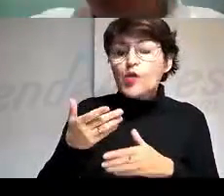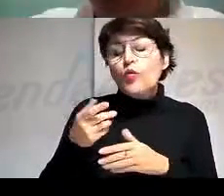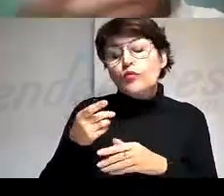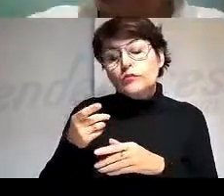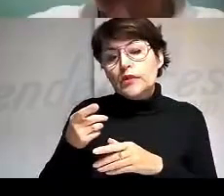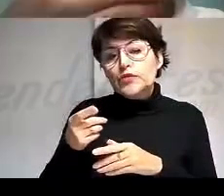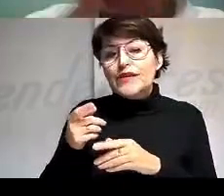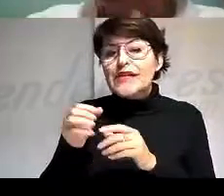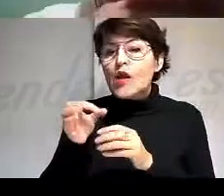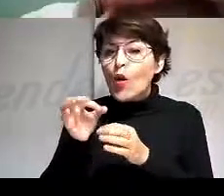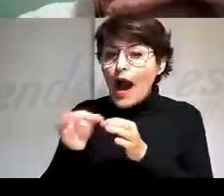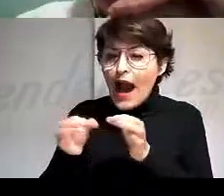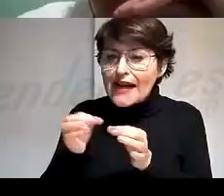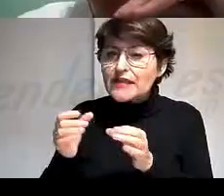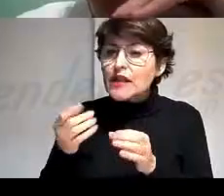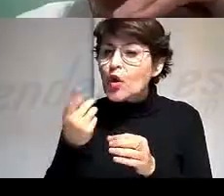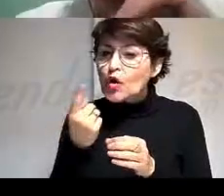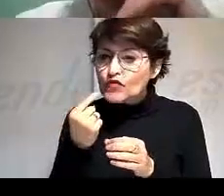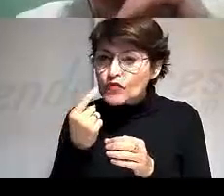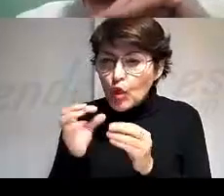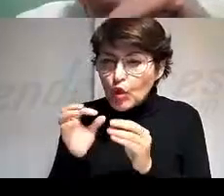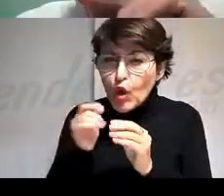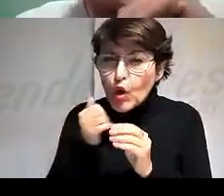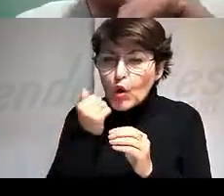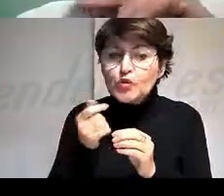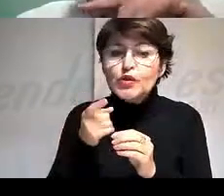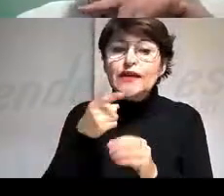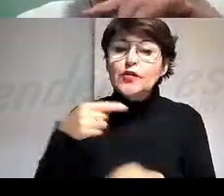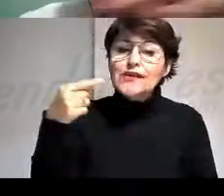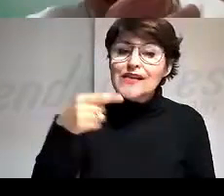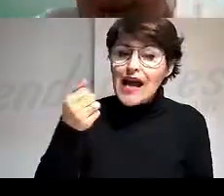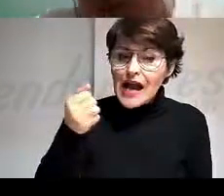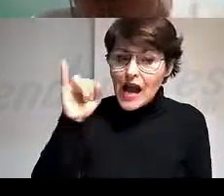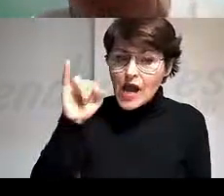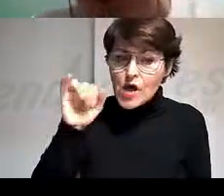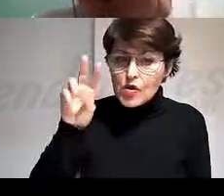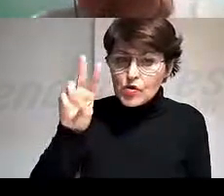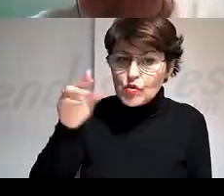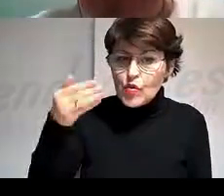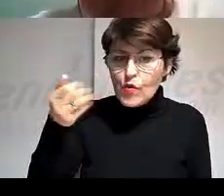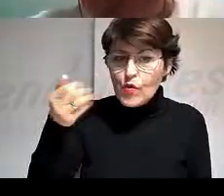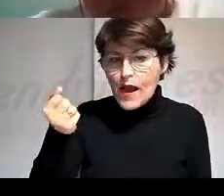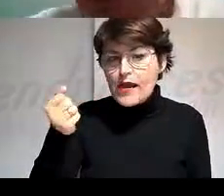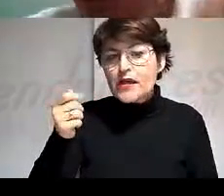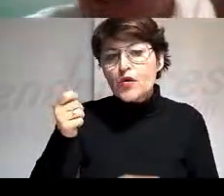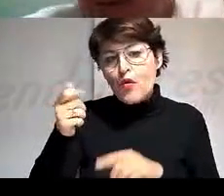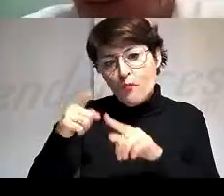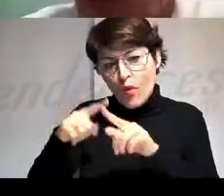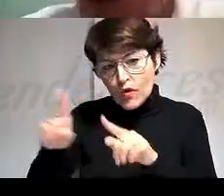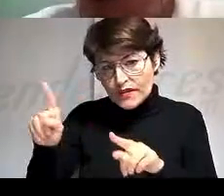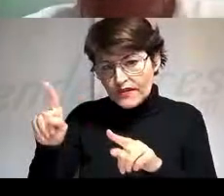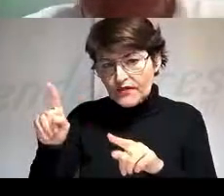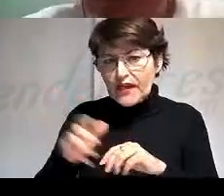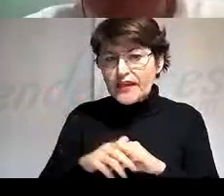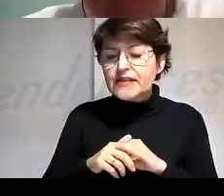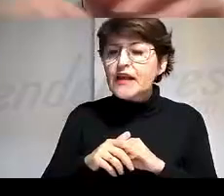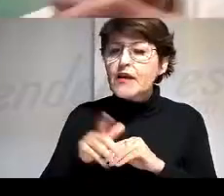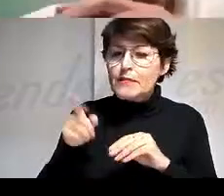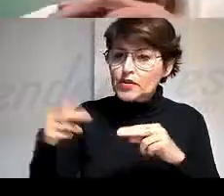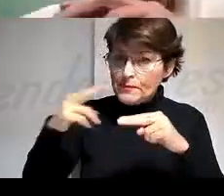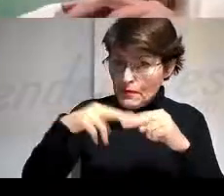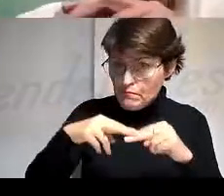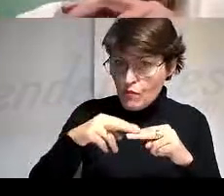infección recurrente, infección urinaria, a la hora de prevenir. Bueno, pues la gayuba, el mecanismo sería un poco diferente y podría ser perfectamente complementaria al